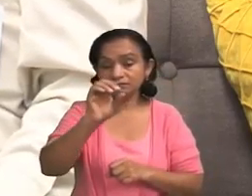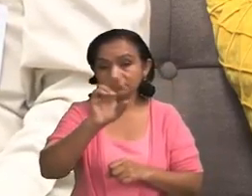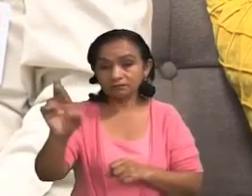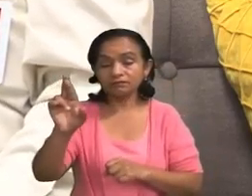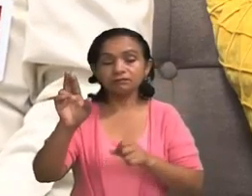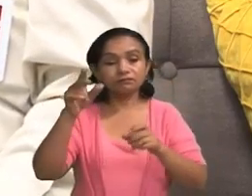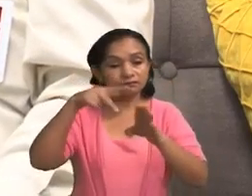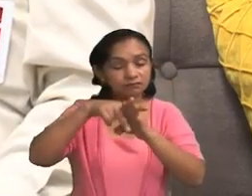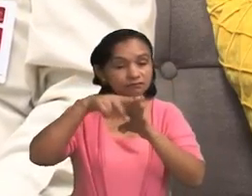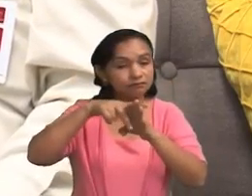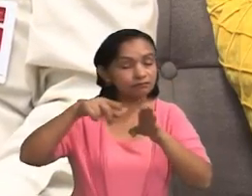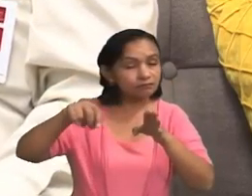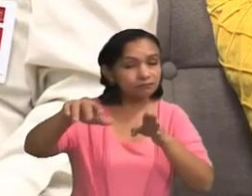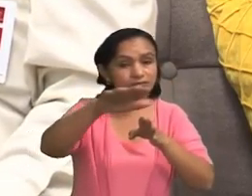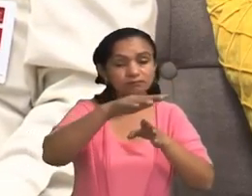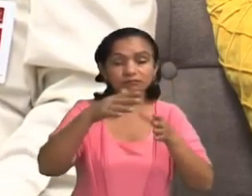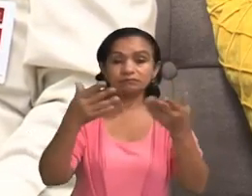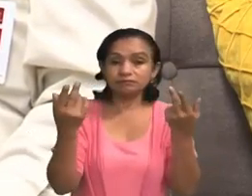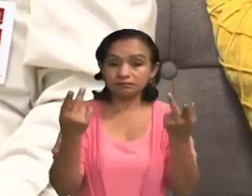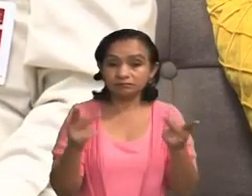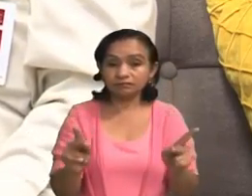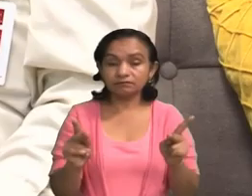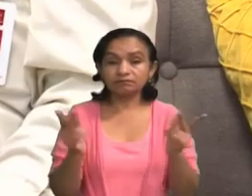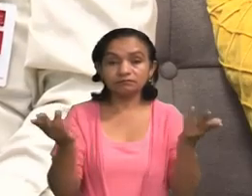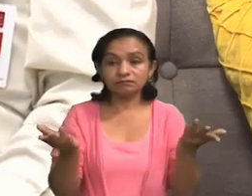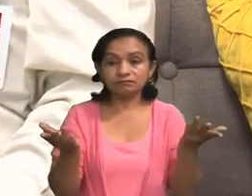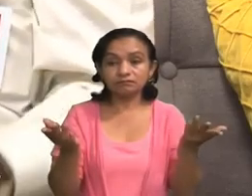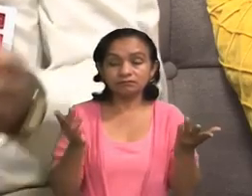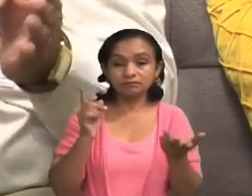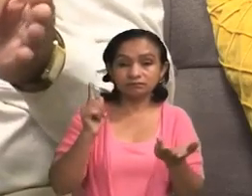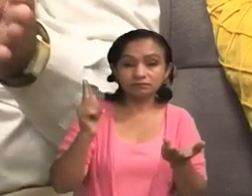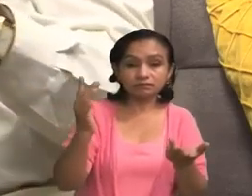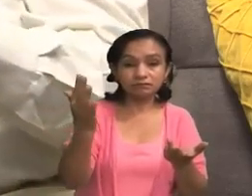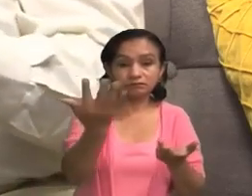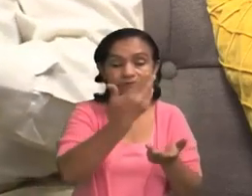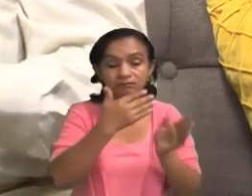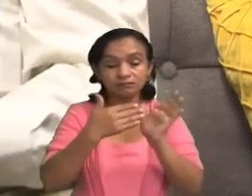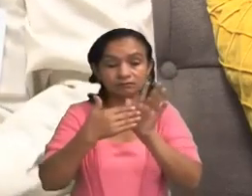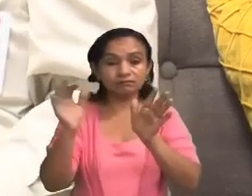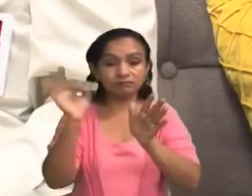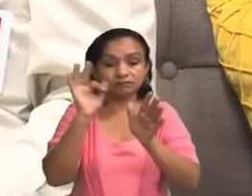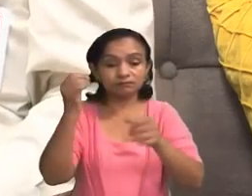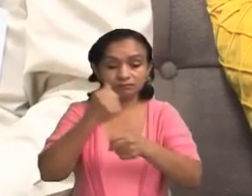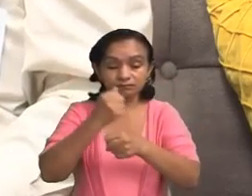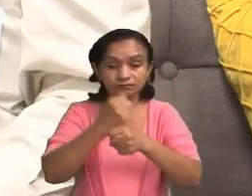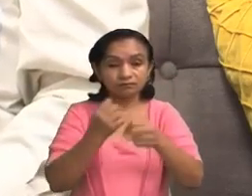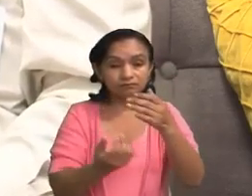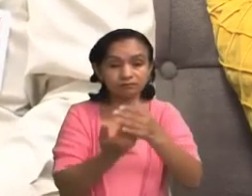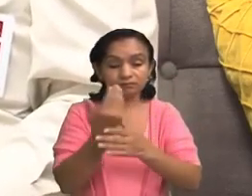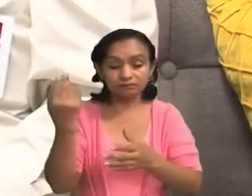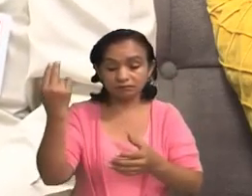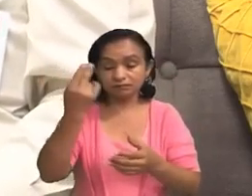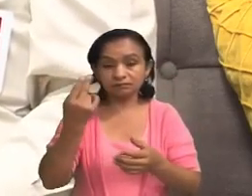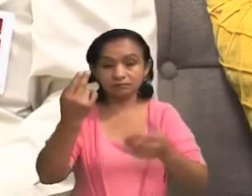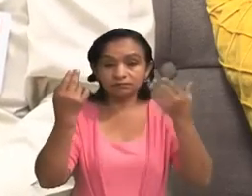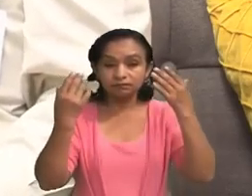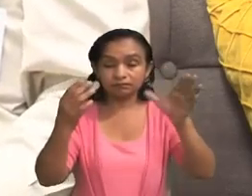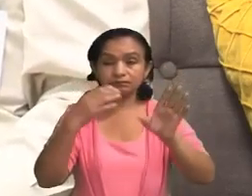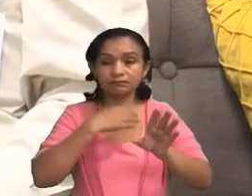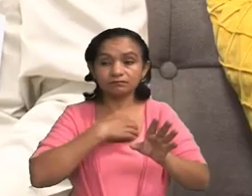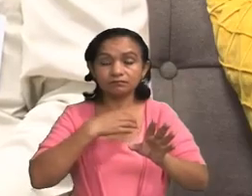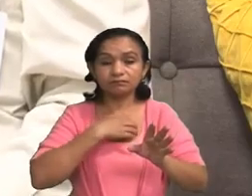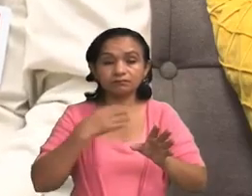agroecológicas, pero este es todo su modelo de producción y el uso de los insumos